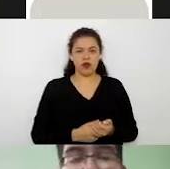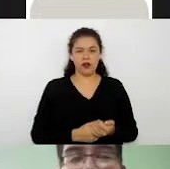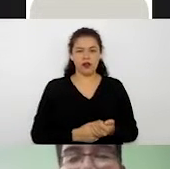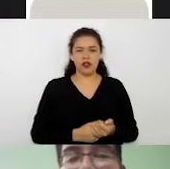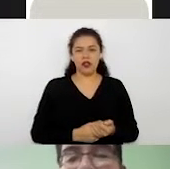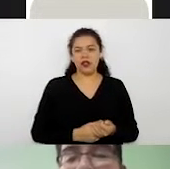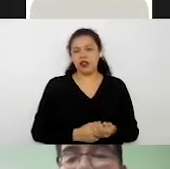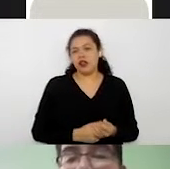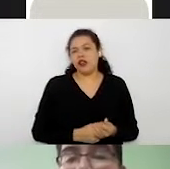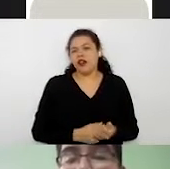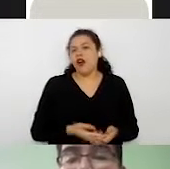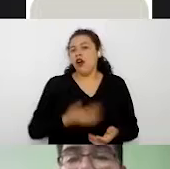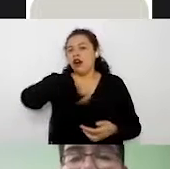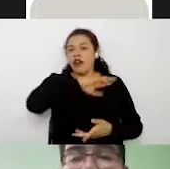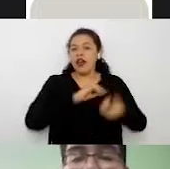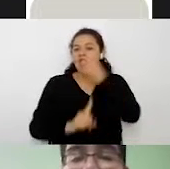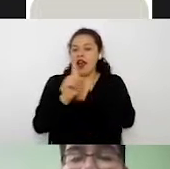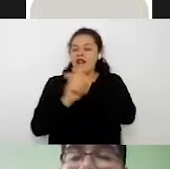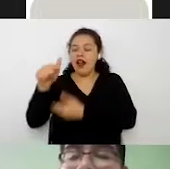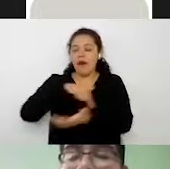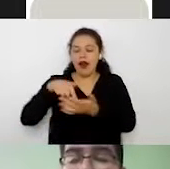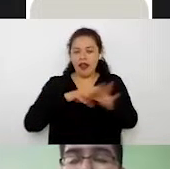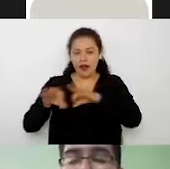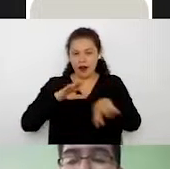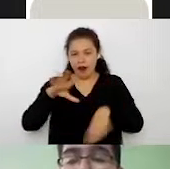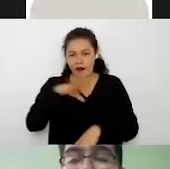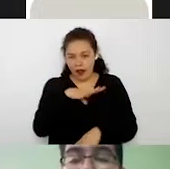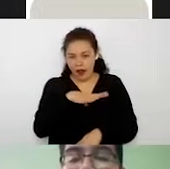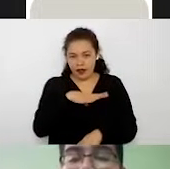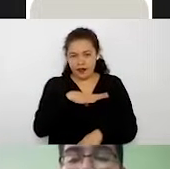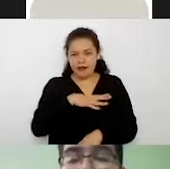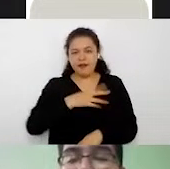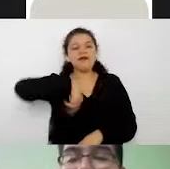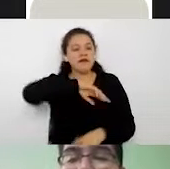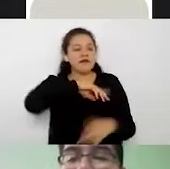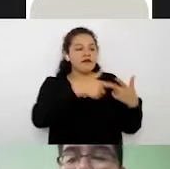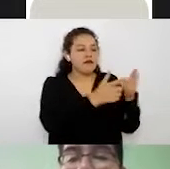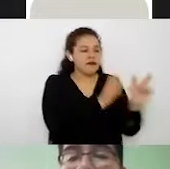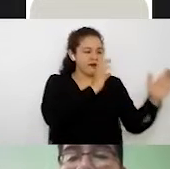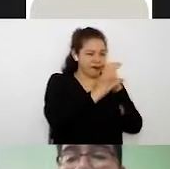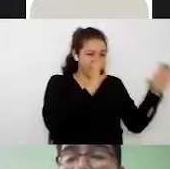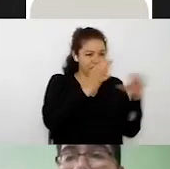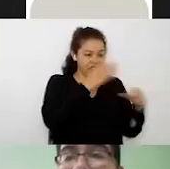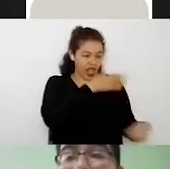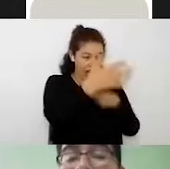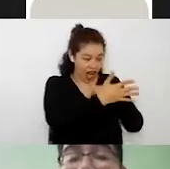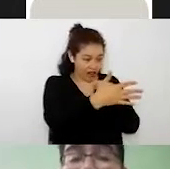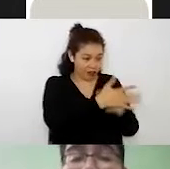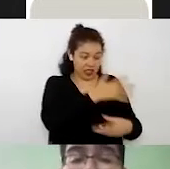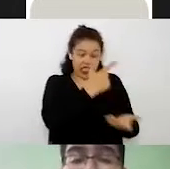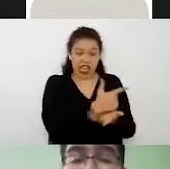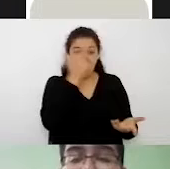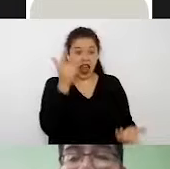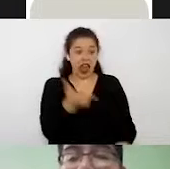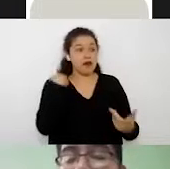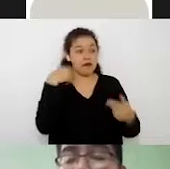no vamos a sufrir tanto daño en nuestro centro de trabajo, creen que nuestra brigada de comunicación le tendría que dar un énfasis mayor